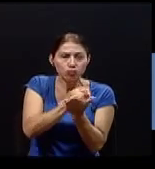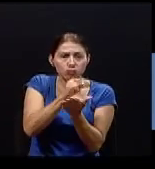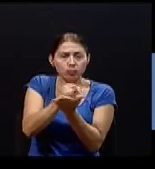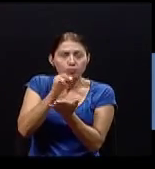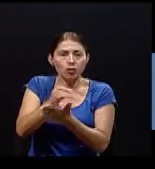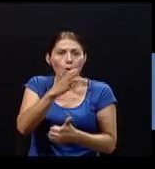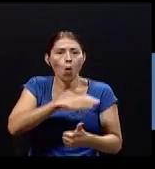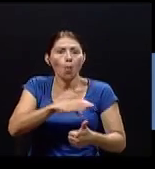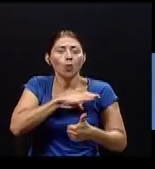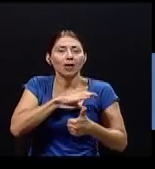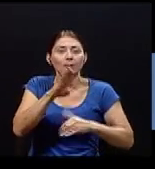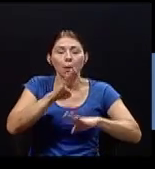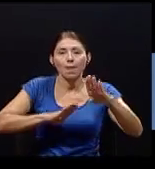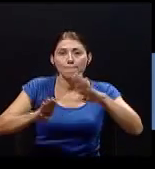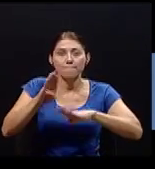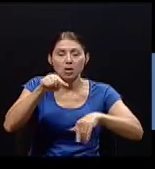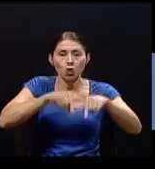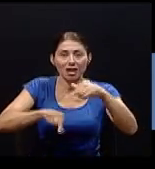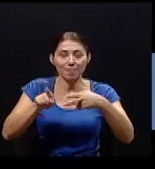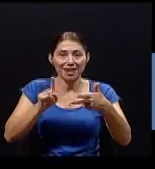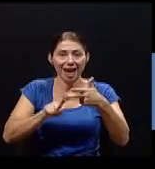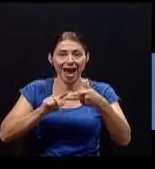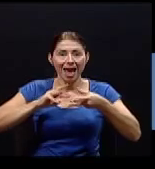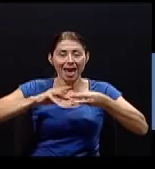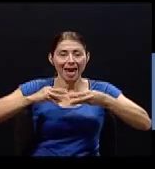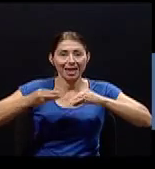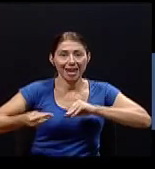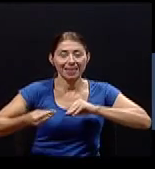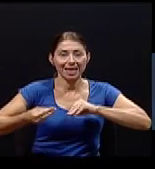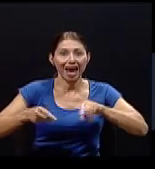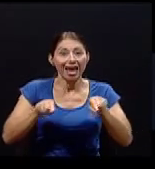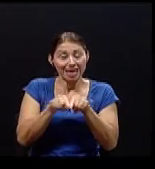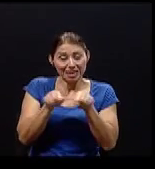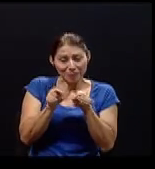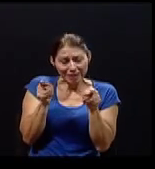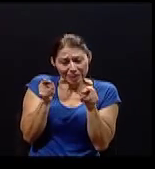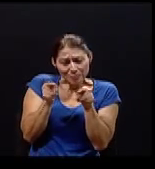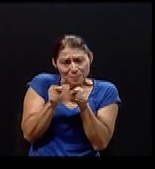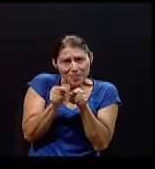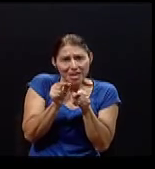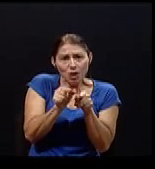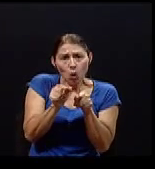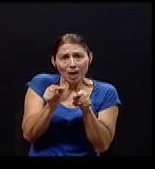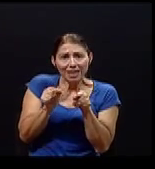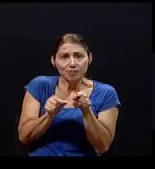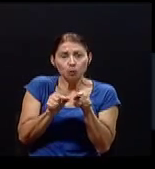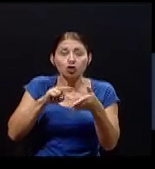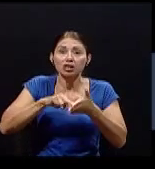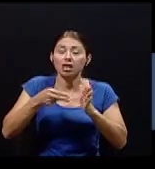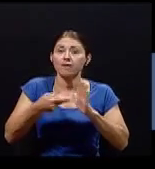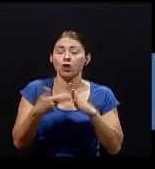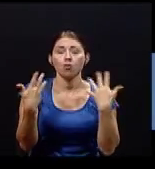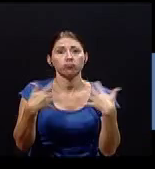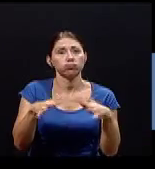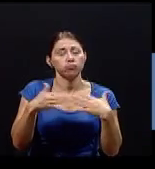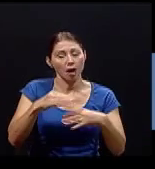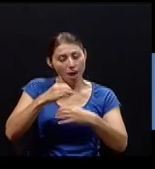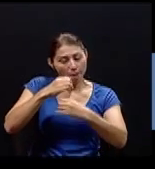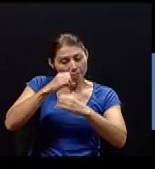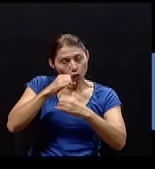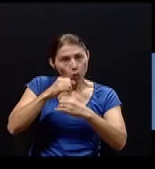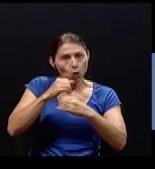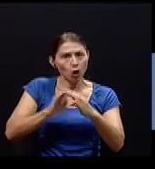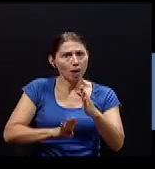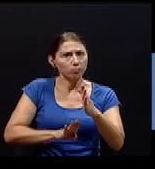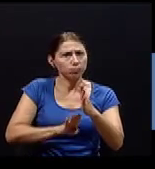comportamiento, la bioquímica, la genética y otros aspectos de los microorganismos, lo que significó un gran crecimiento de la microbiología